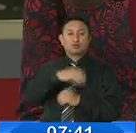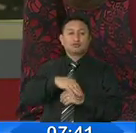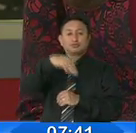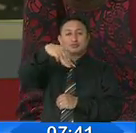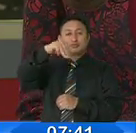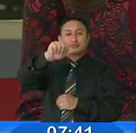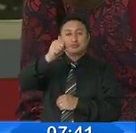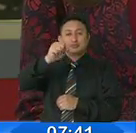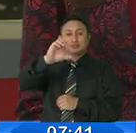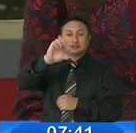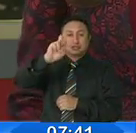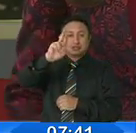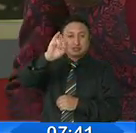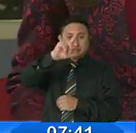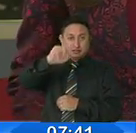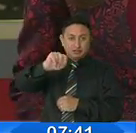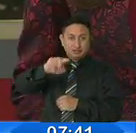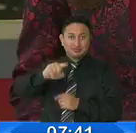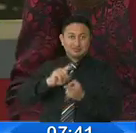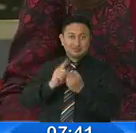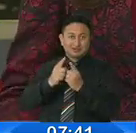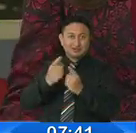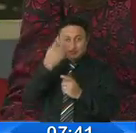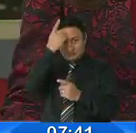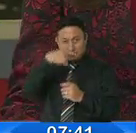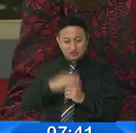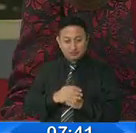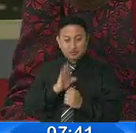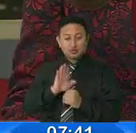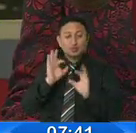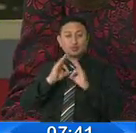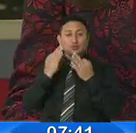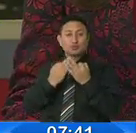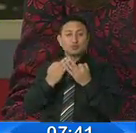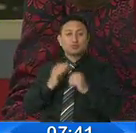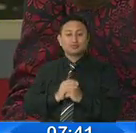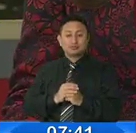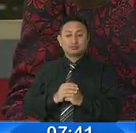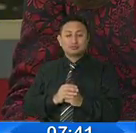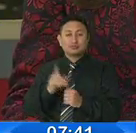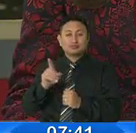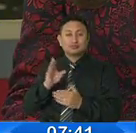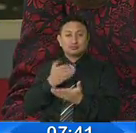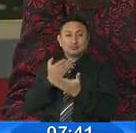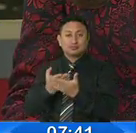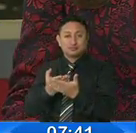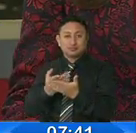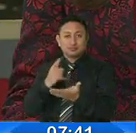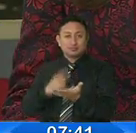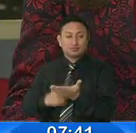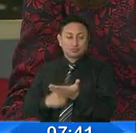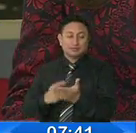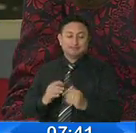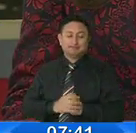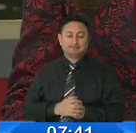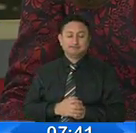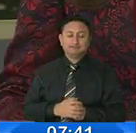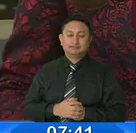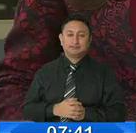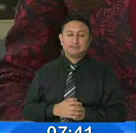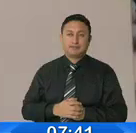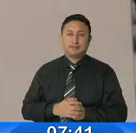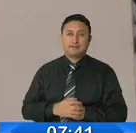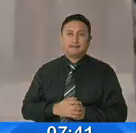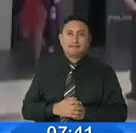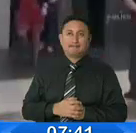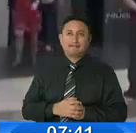sector de Mascarilla. Familiares y amigos del efectivo policial y de la víctima estuvieron presentes en esta diligencia.